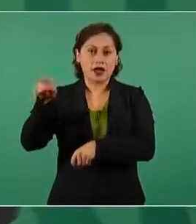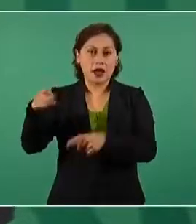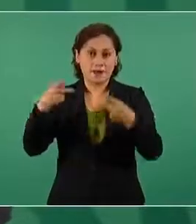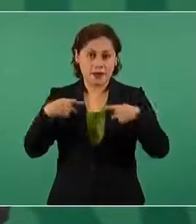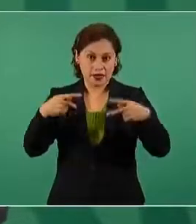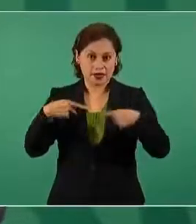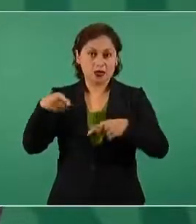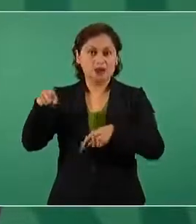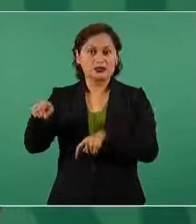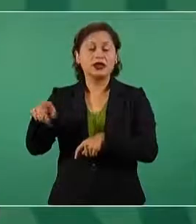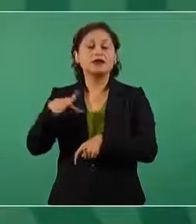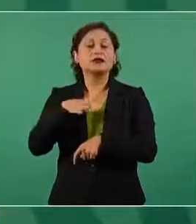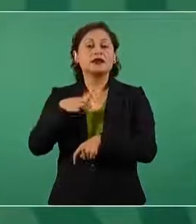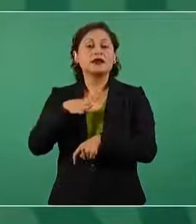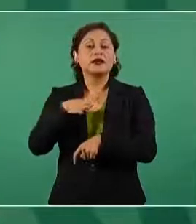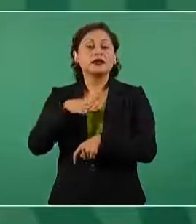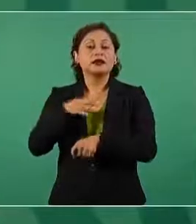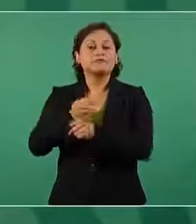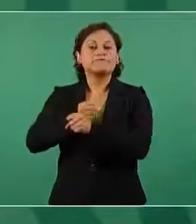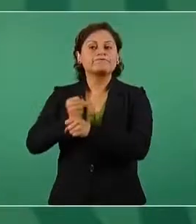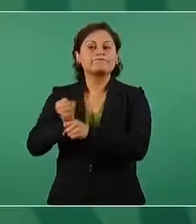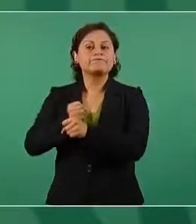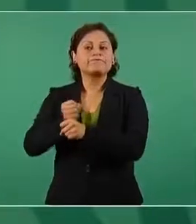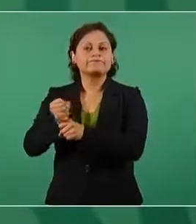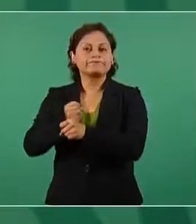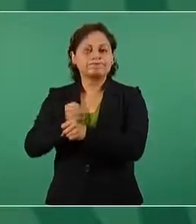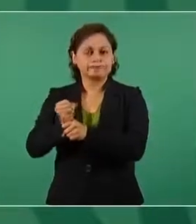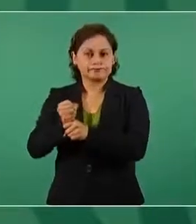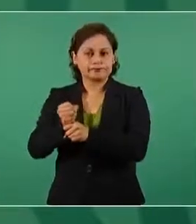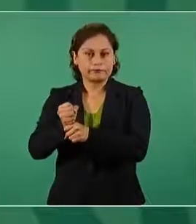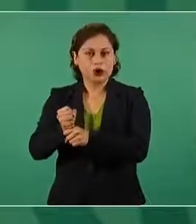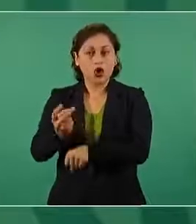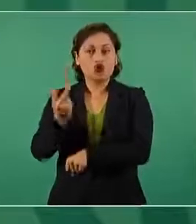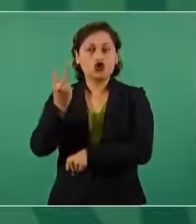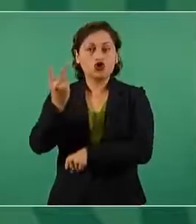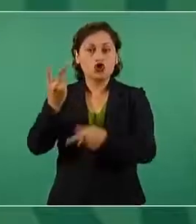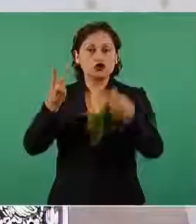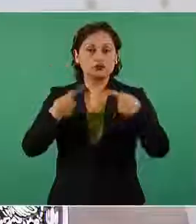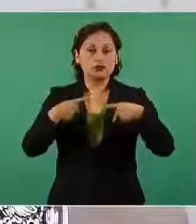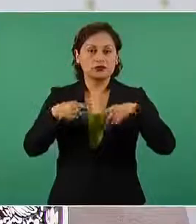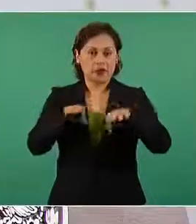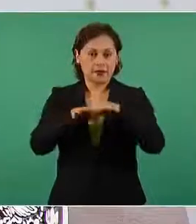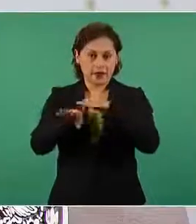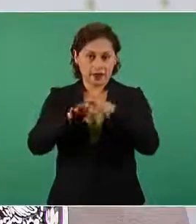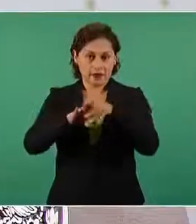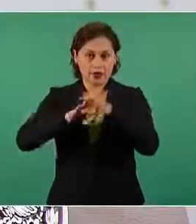Maltratados por dos trabajadores de migración. Nada más,